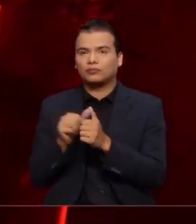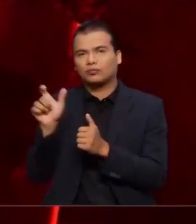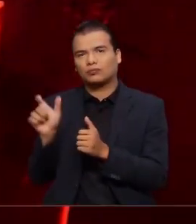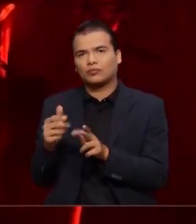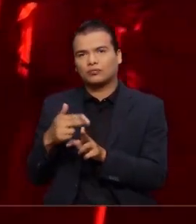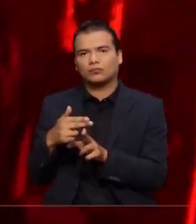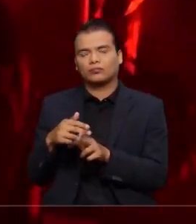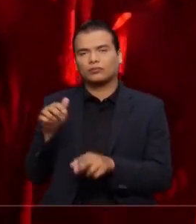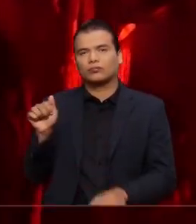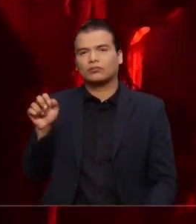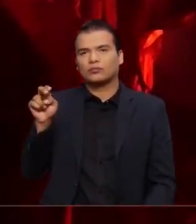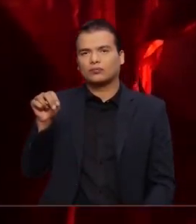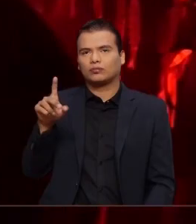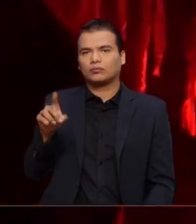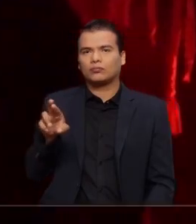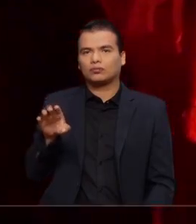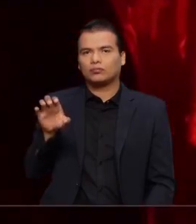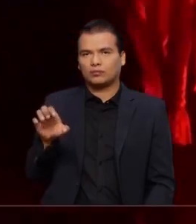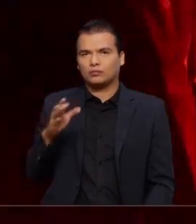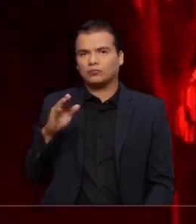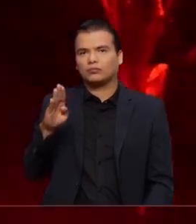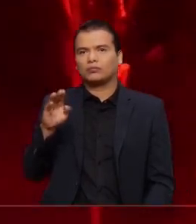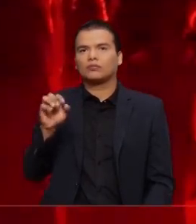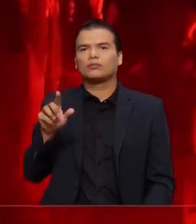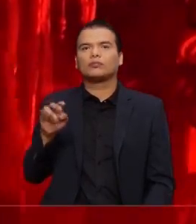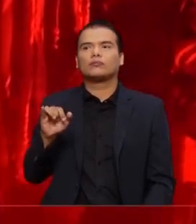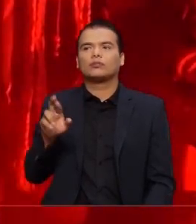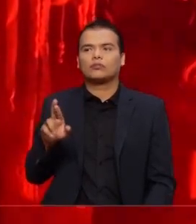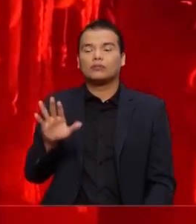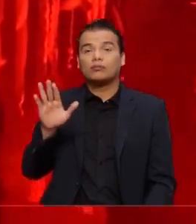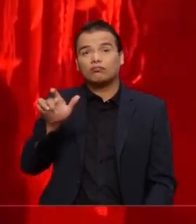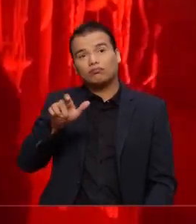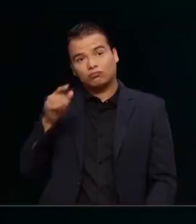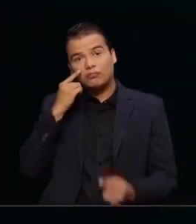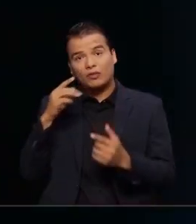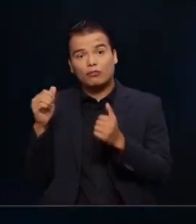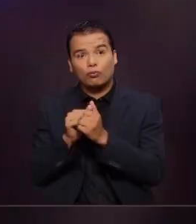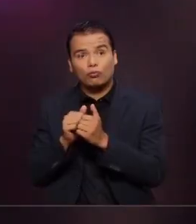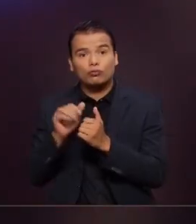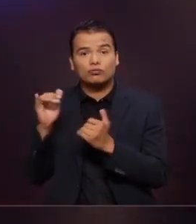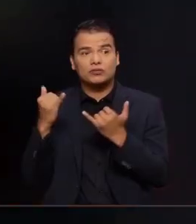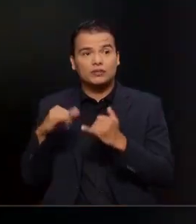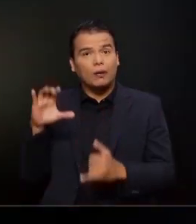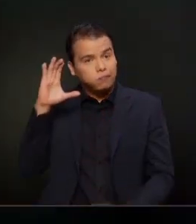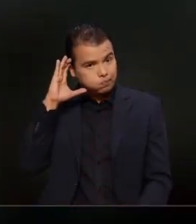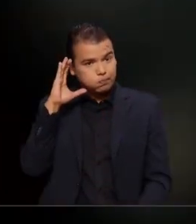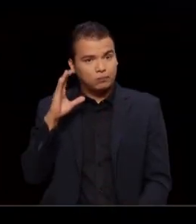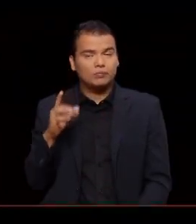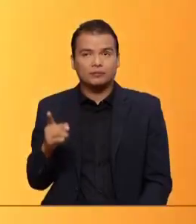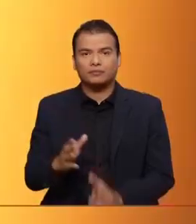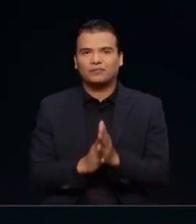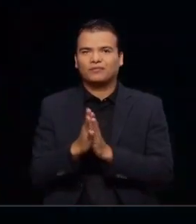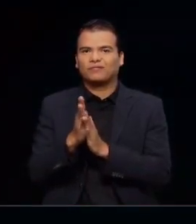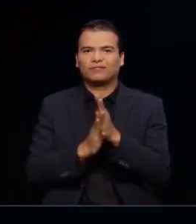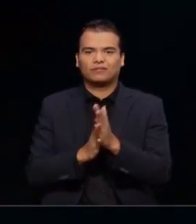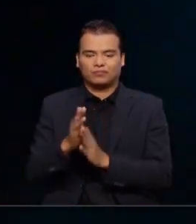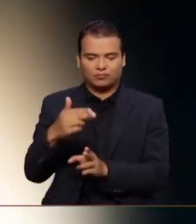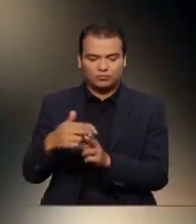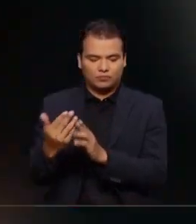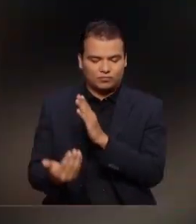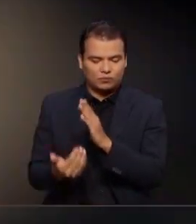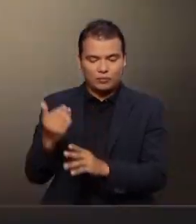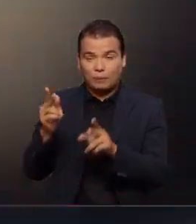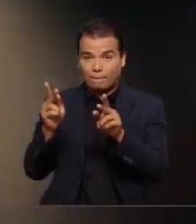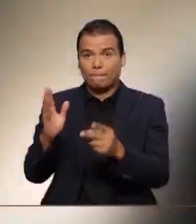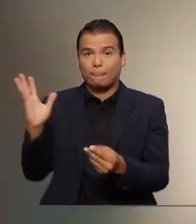tengo muchísimos exponentes grandes con los que he estado. El caleño pretende posicionarse como el próximo artista revelación